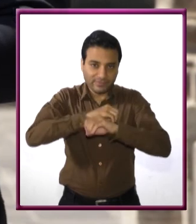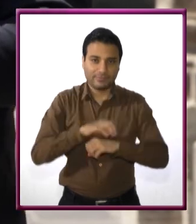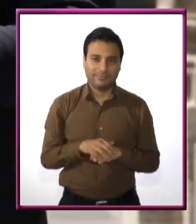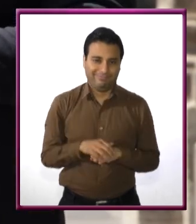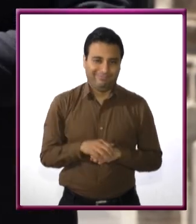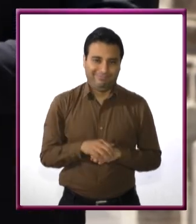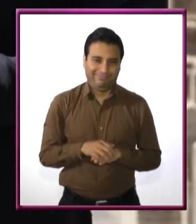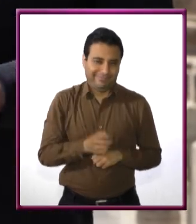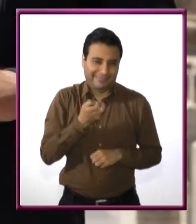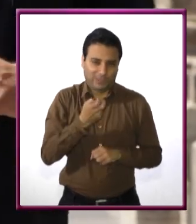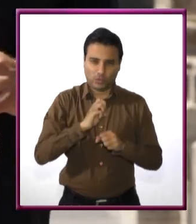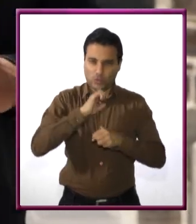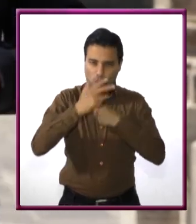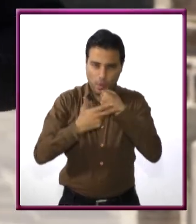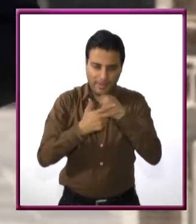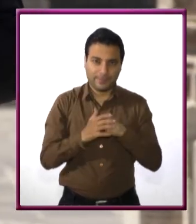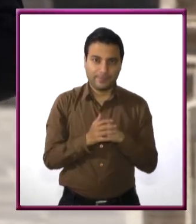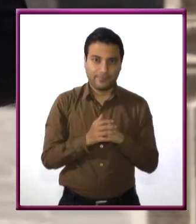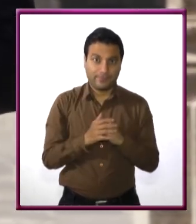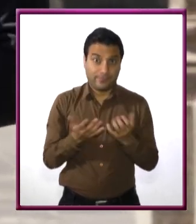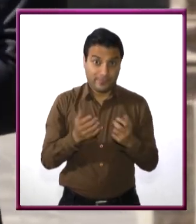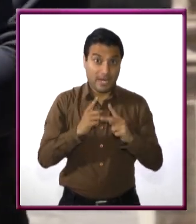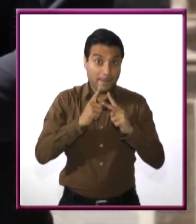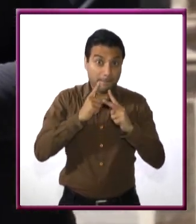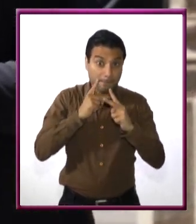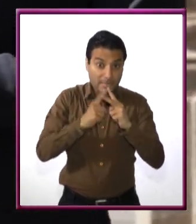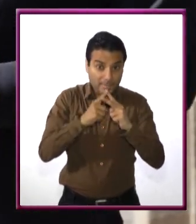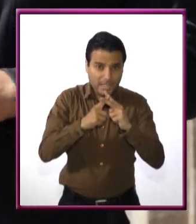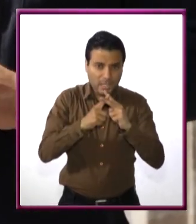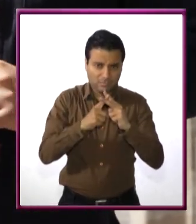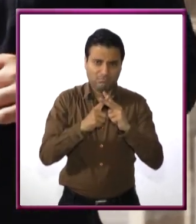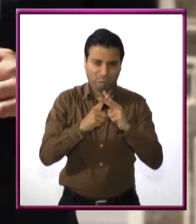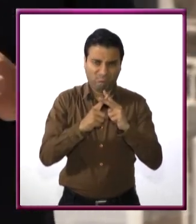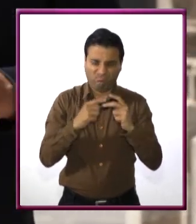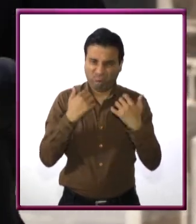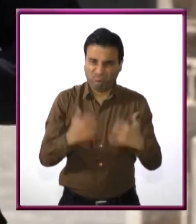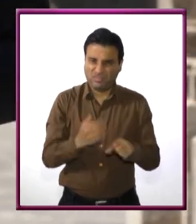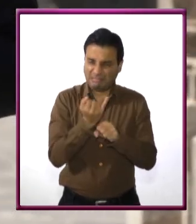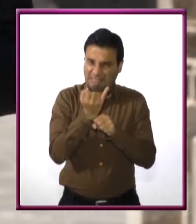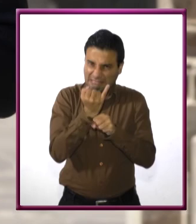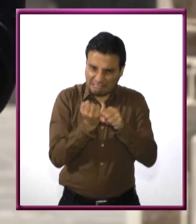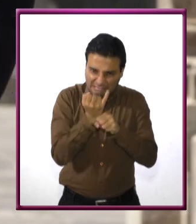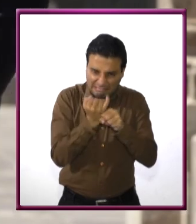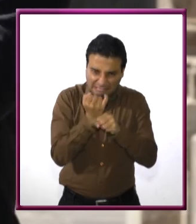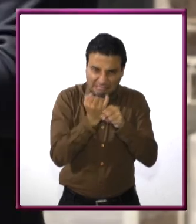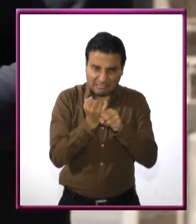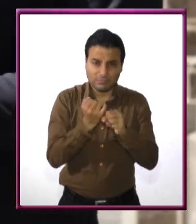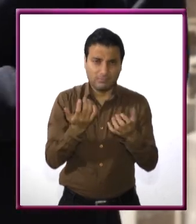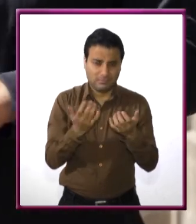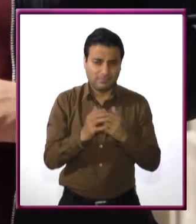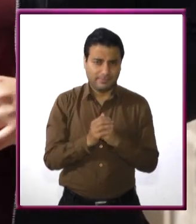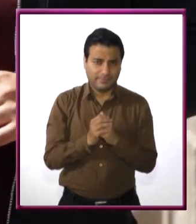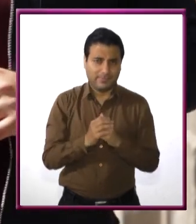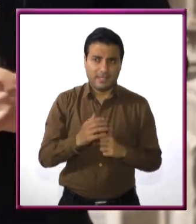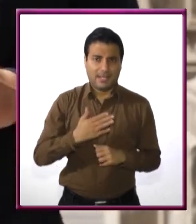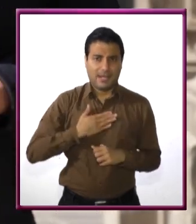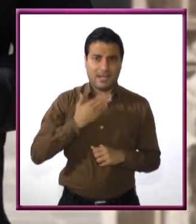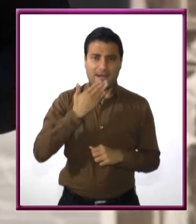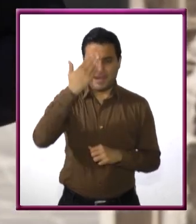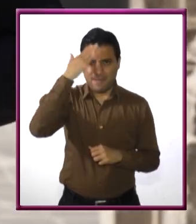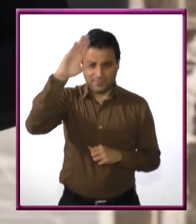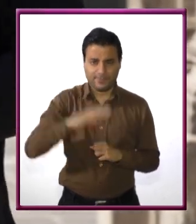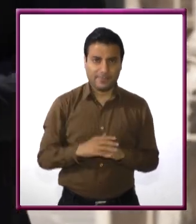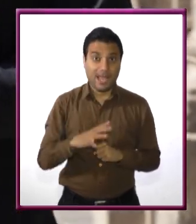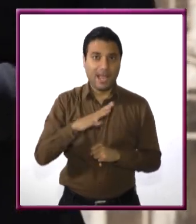tal vez eso solo ocurrió en Europa, porque muchos de los saberes matemáticos estaban en su apogeo en países de Medio Oriente. Y gracias a